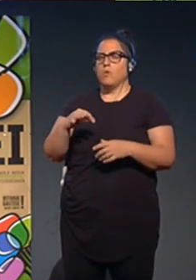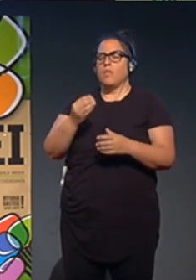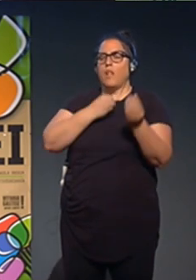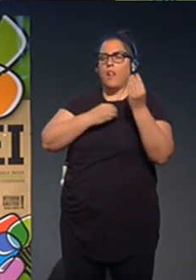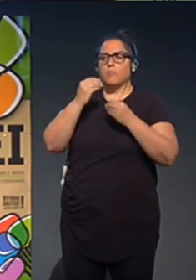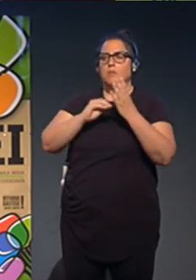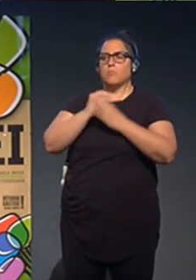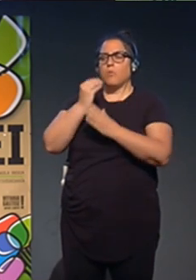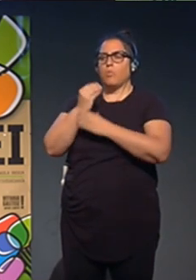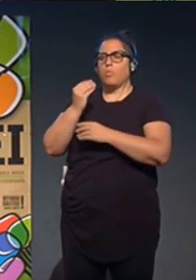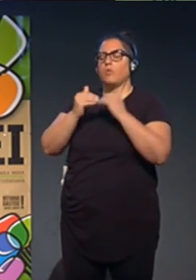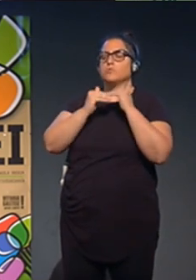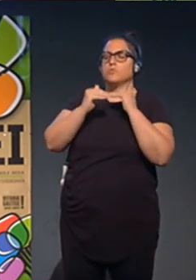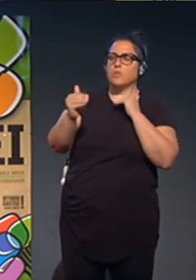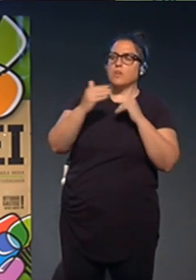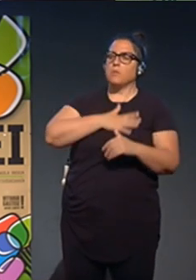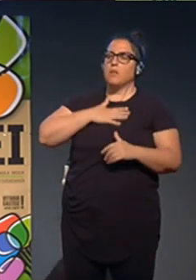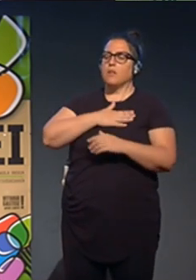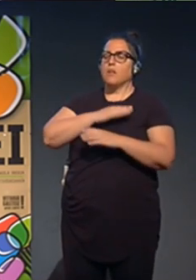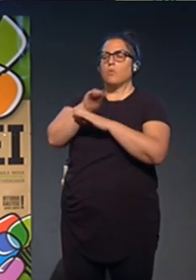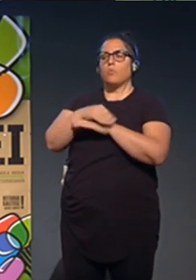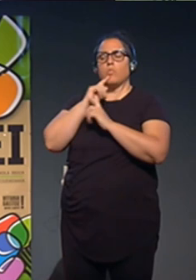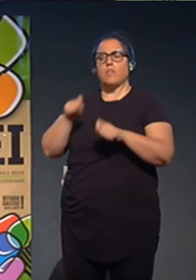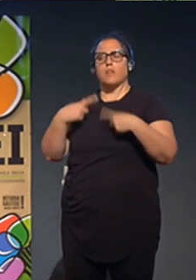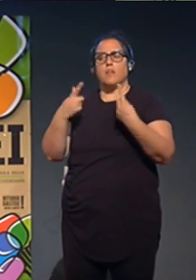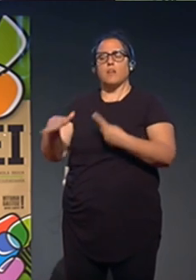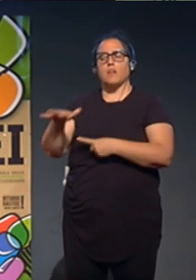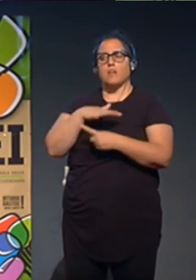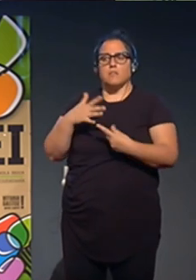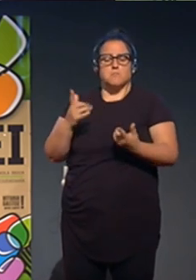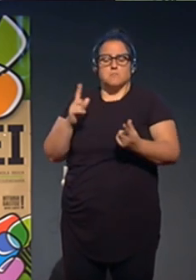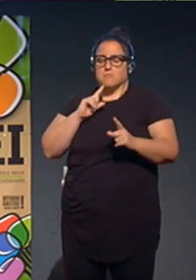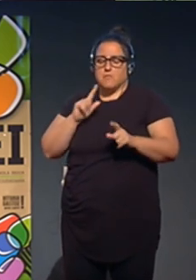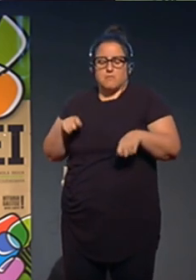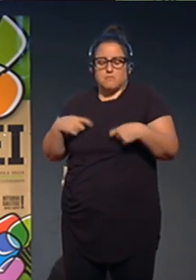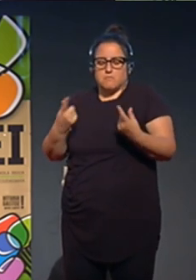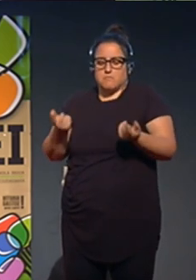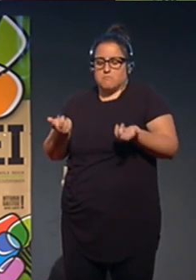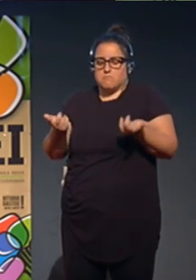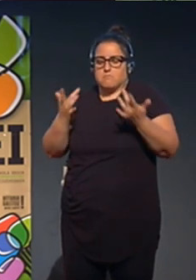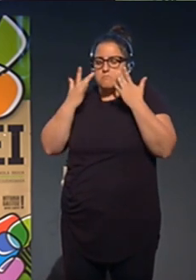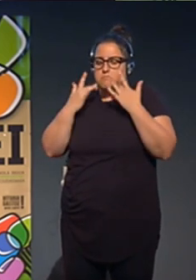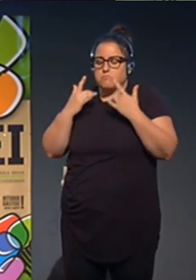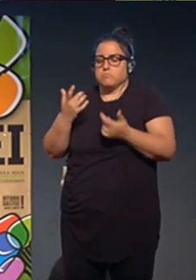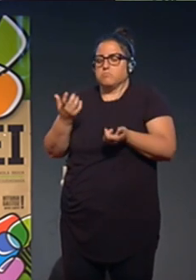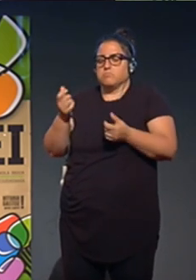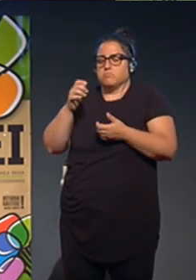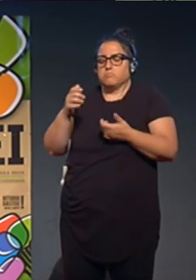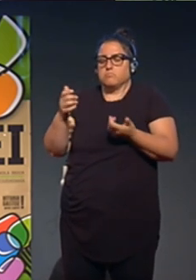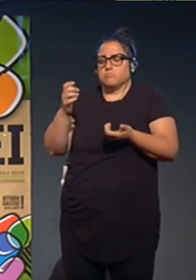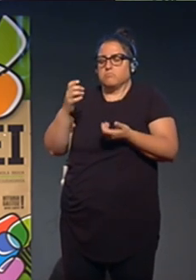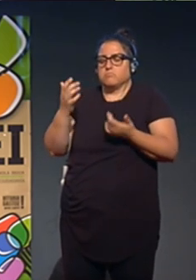sostenible y amigable con el medio ambiente Llámale agroecología Llámale agricultura orgánica Llámale agricultura biológica